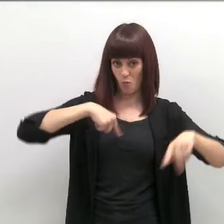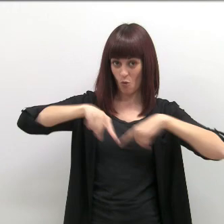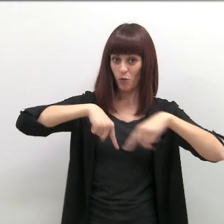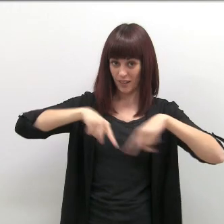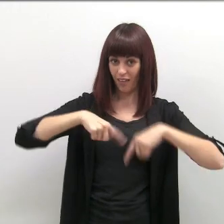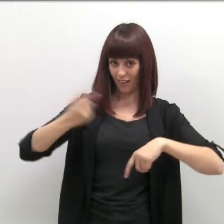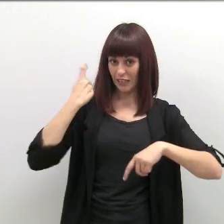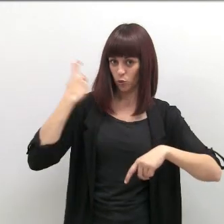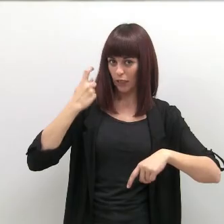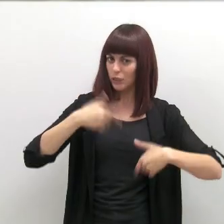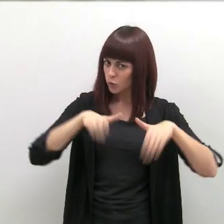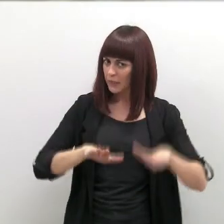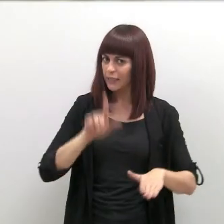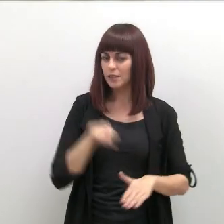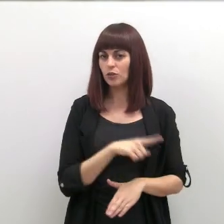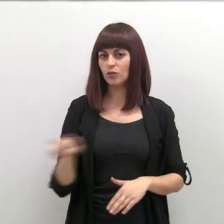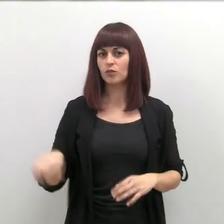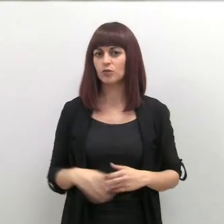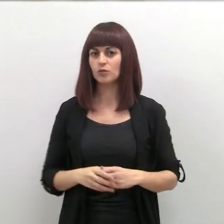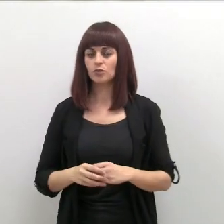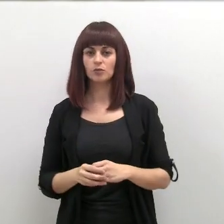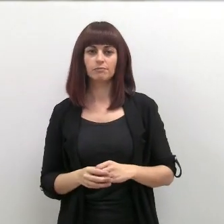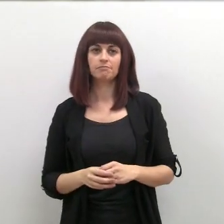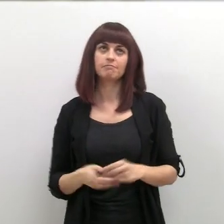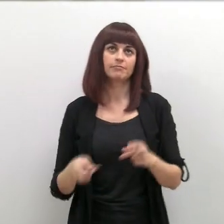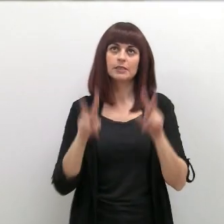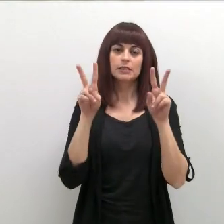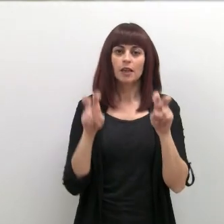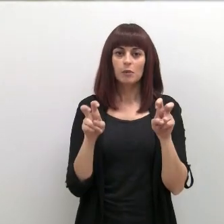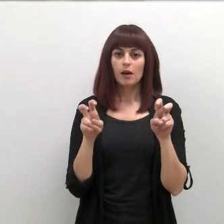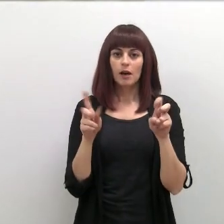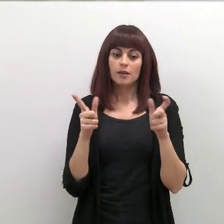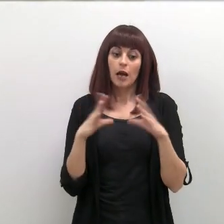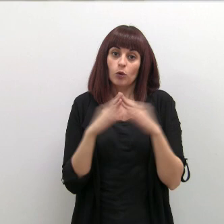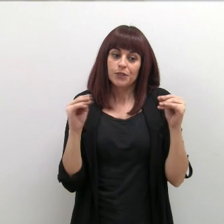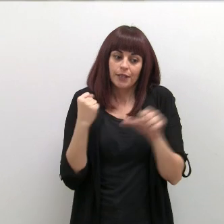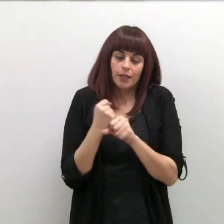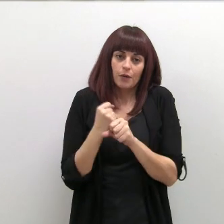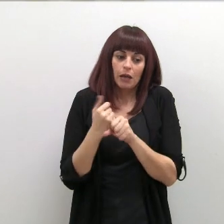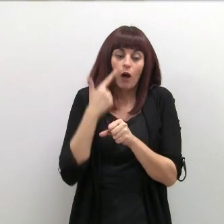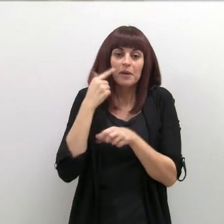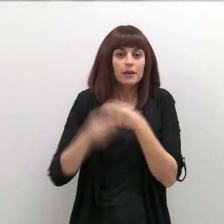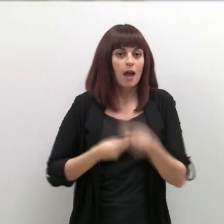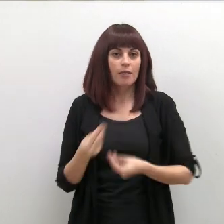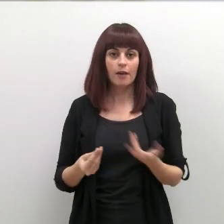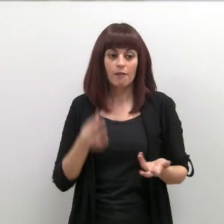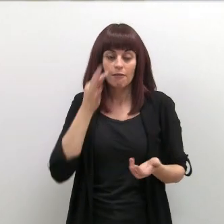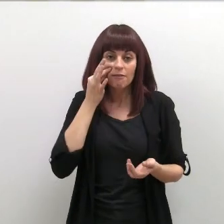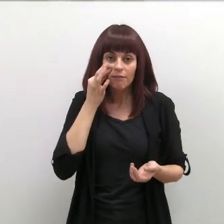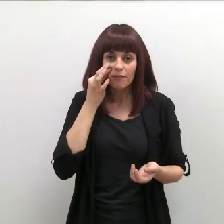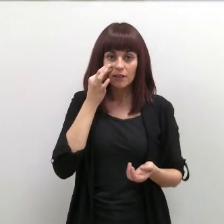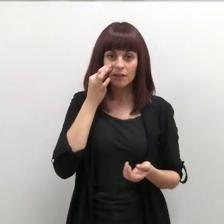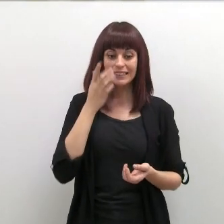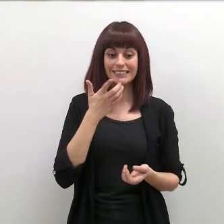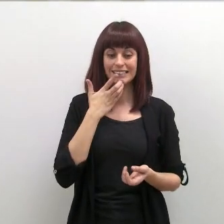que conlleva? Bueno, eso es una cuestión que está la universidad en ello. En realidad,